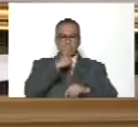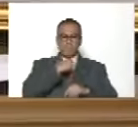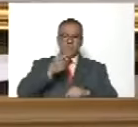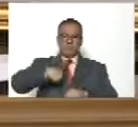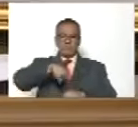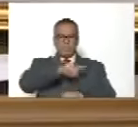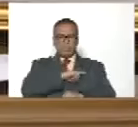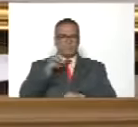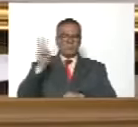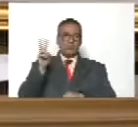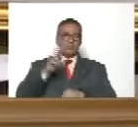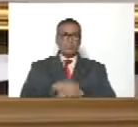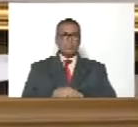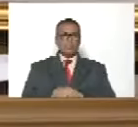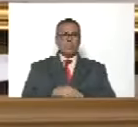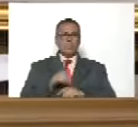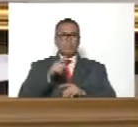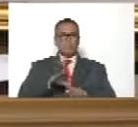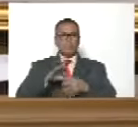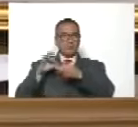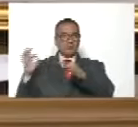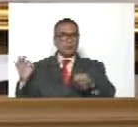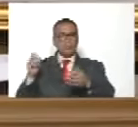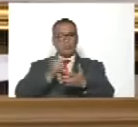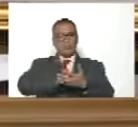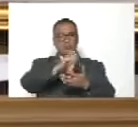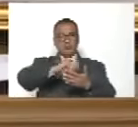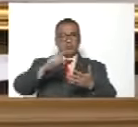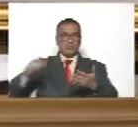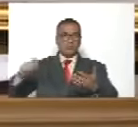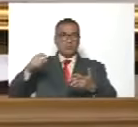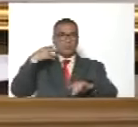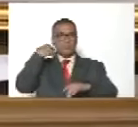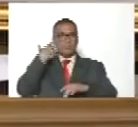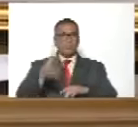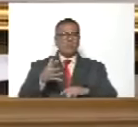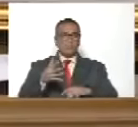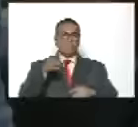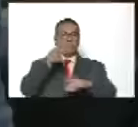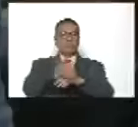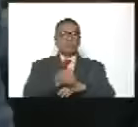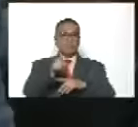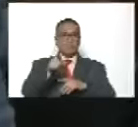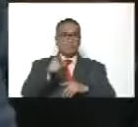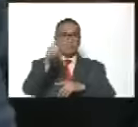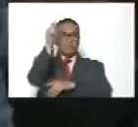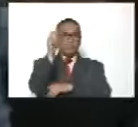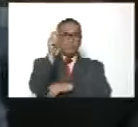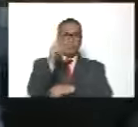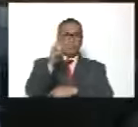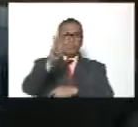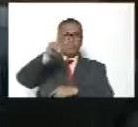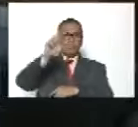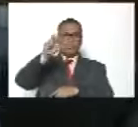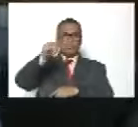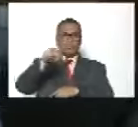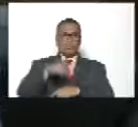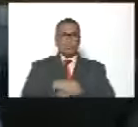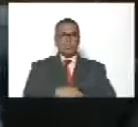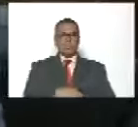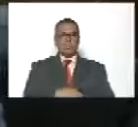Venezuela, que se retire del acta correspondiente la grosera intervención del diputado Bruno Gal.